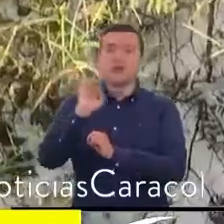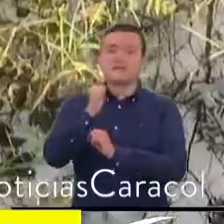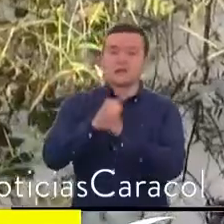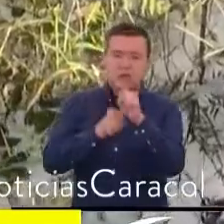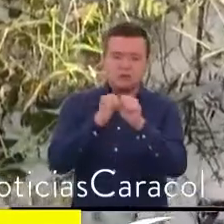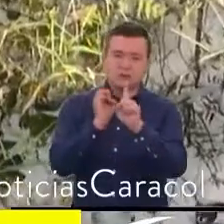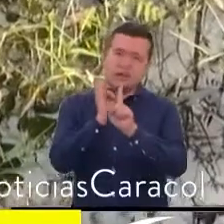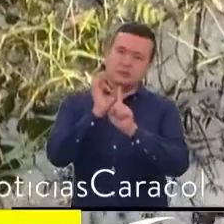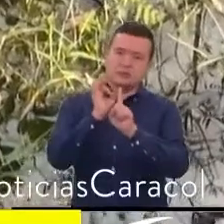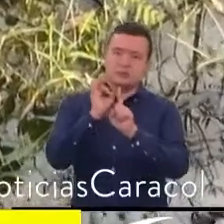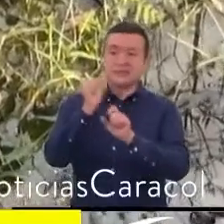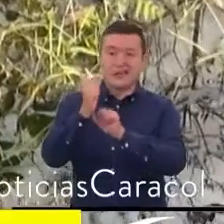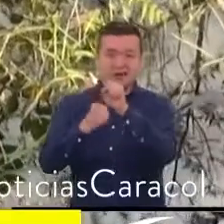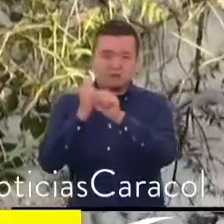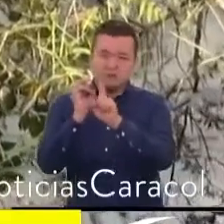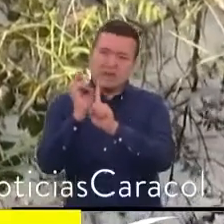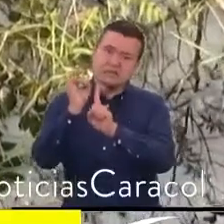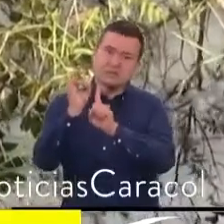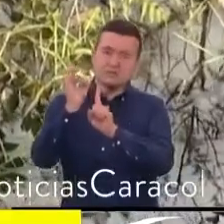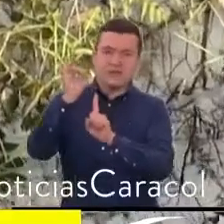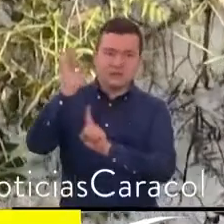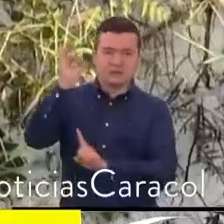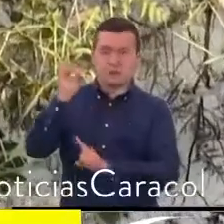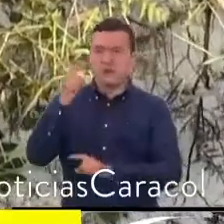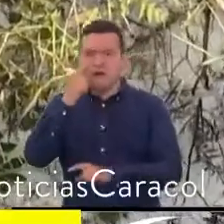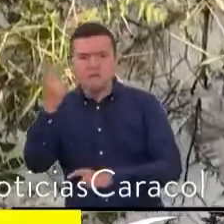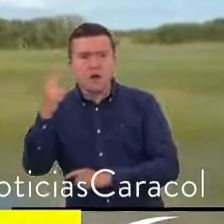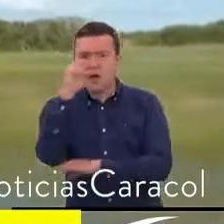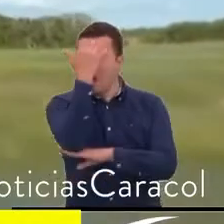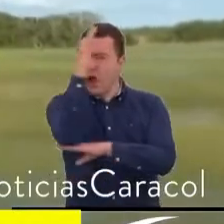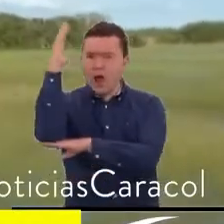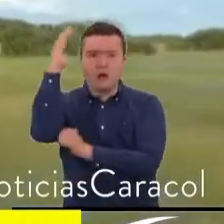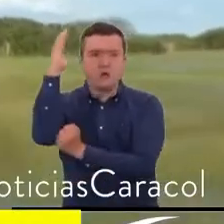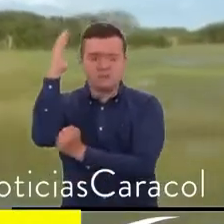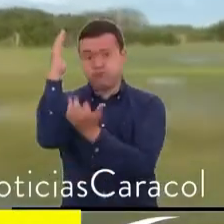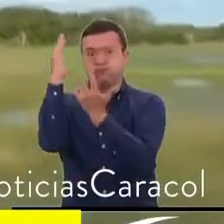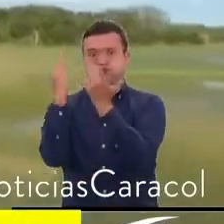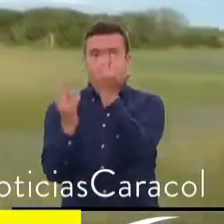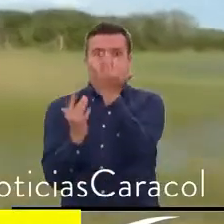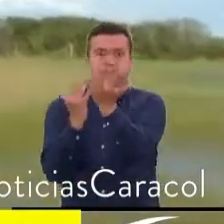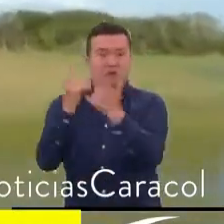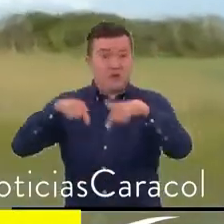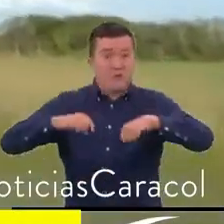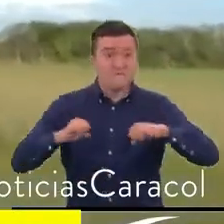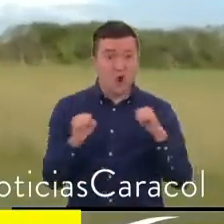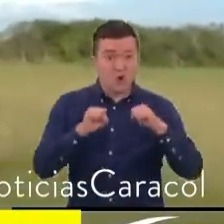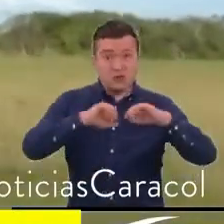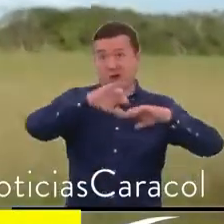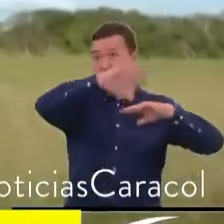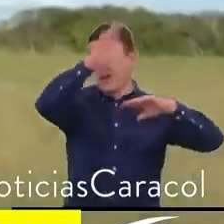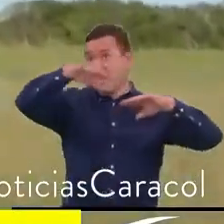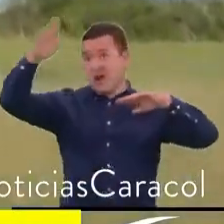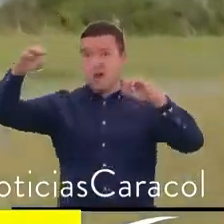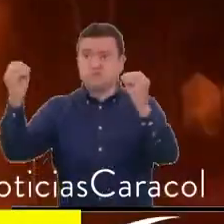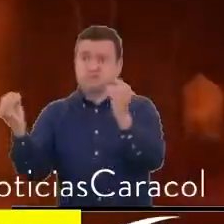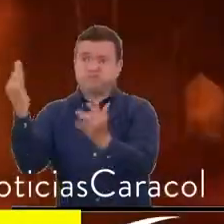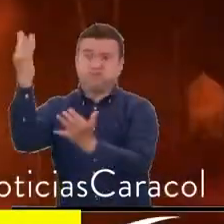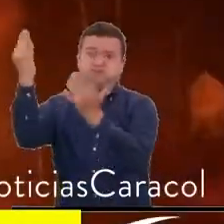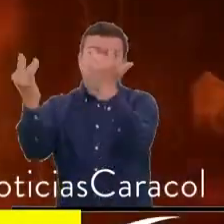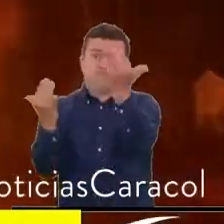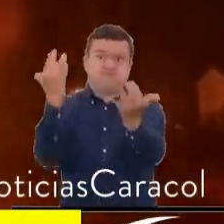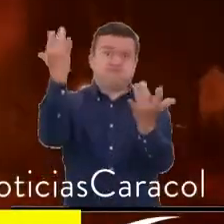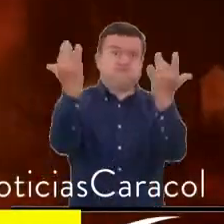han venido presentando, por ejemplo, incendios forestales en los cerros orientales y todo esto afecta y aumenta